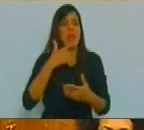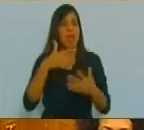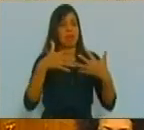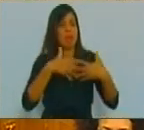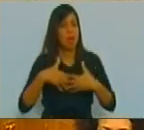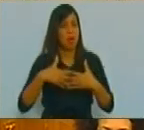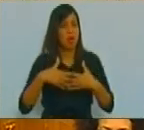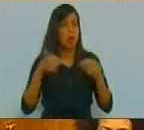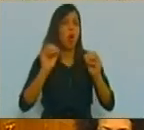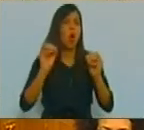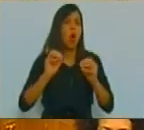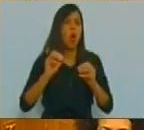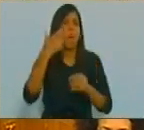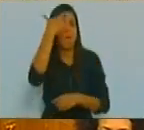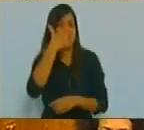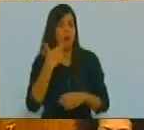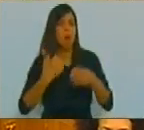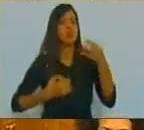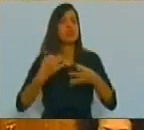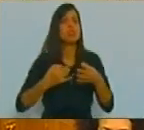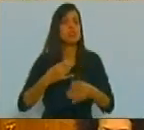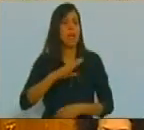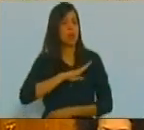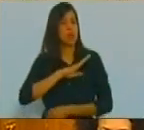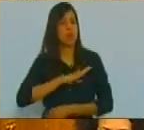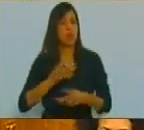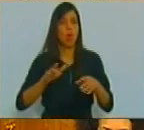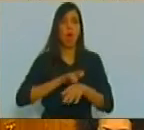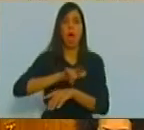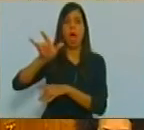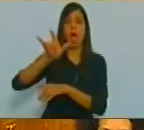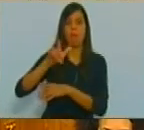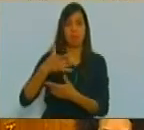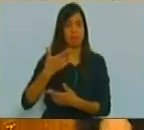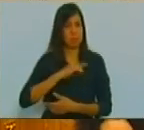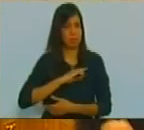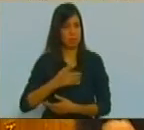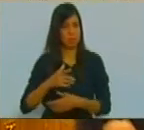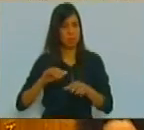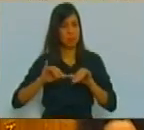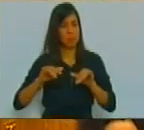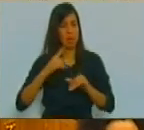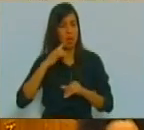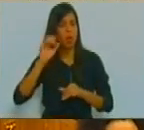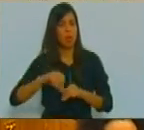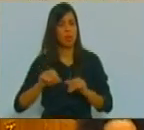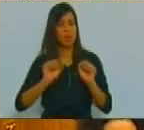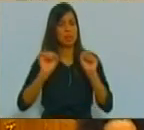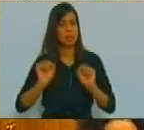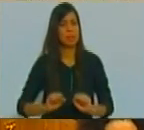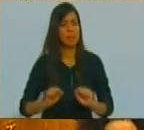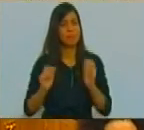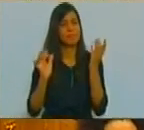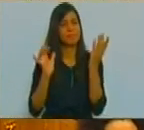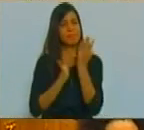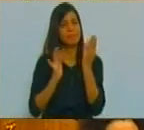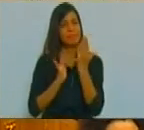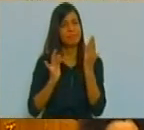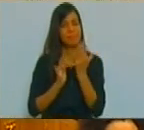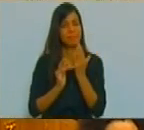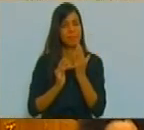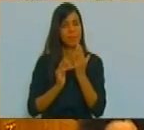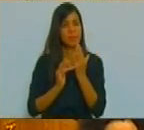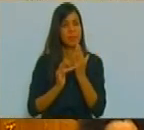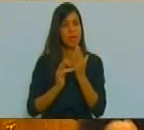es que acaso los sistemas integrados de tecnología no permiten que por seguridad